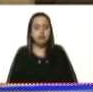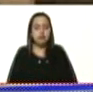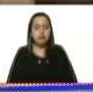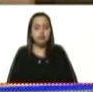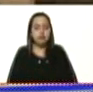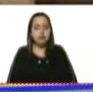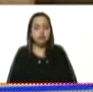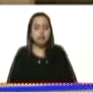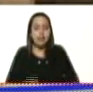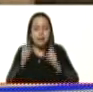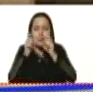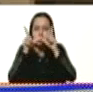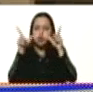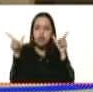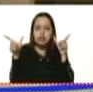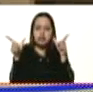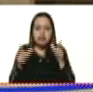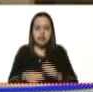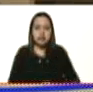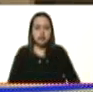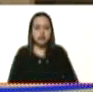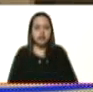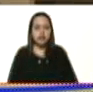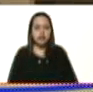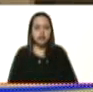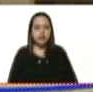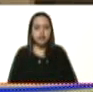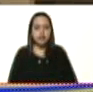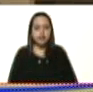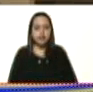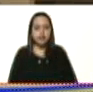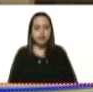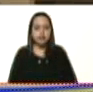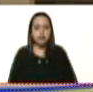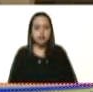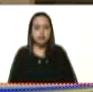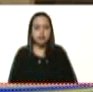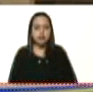Es impresionante una de las